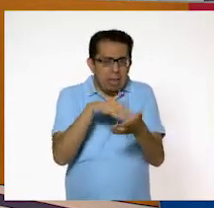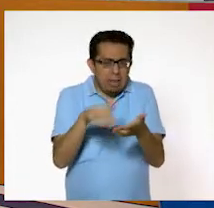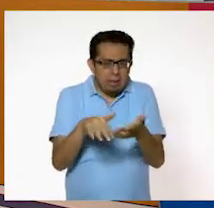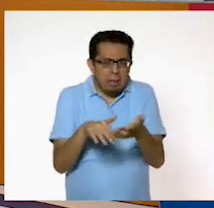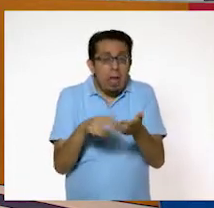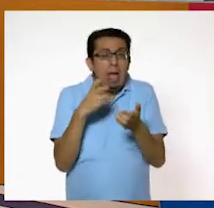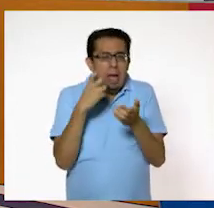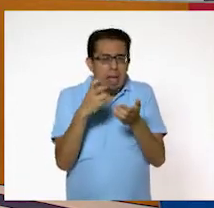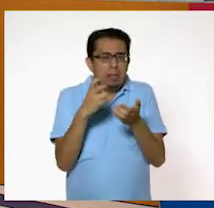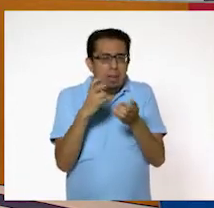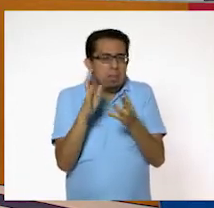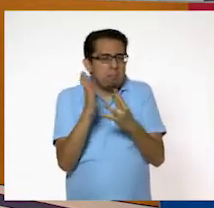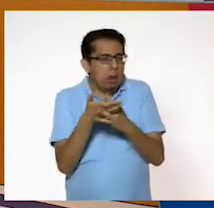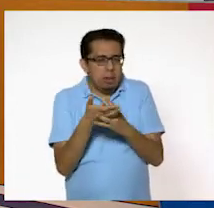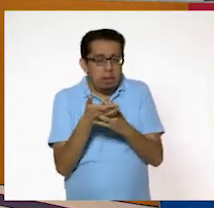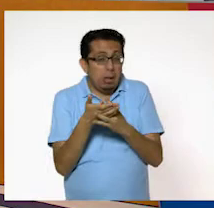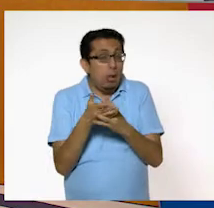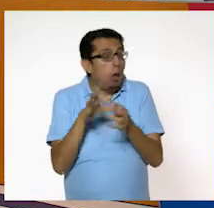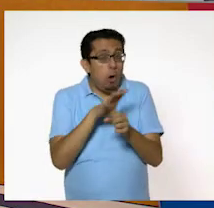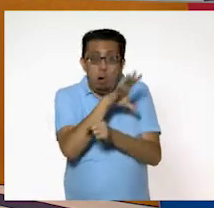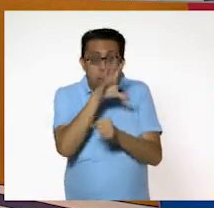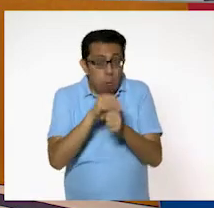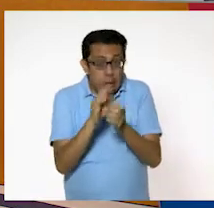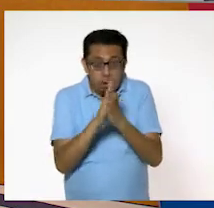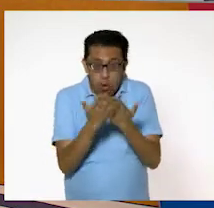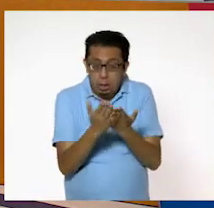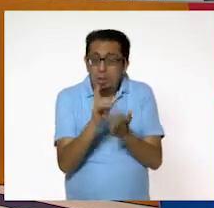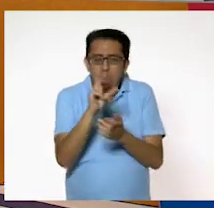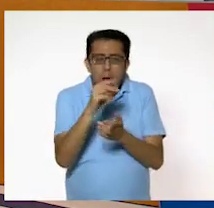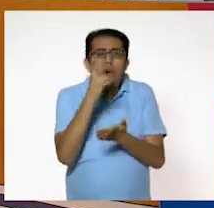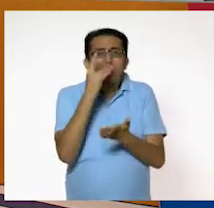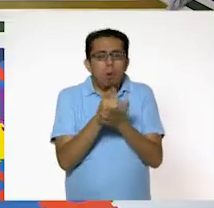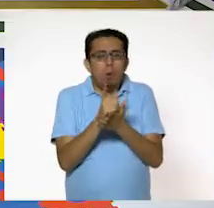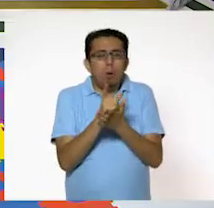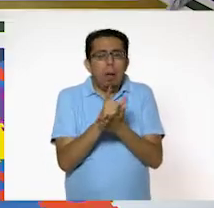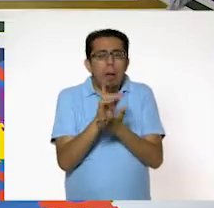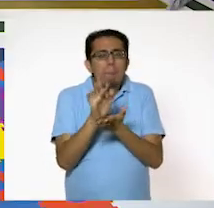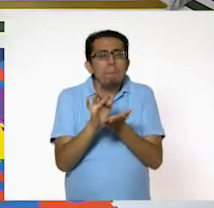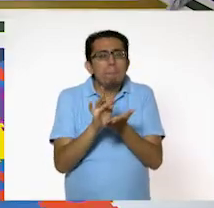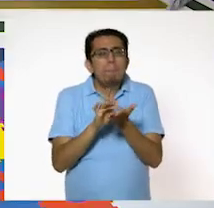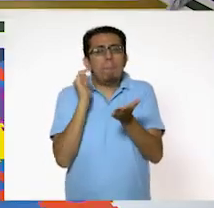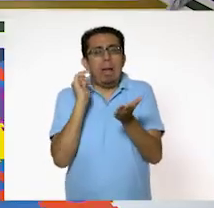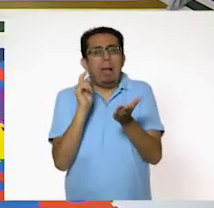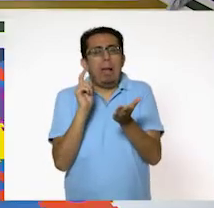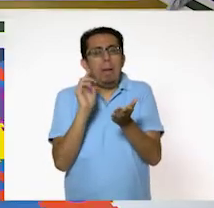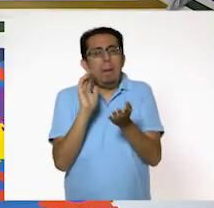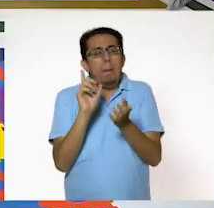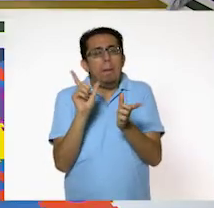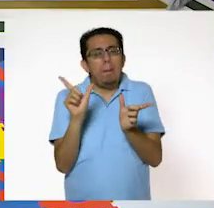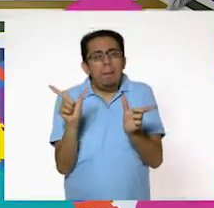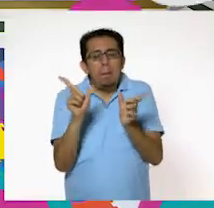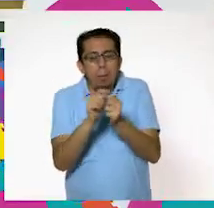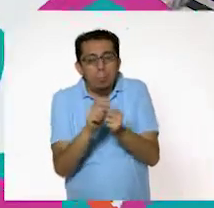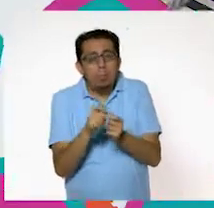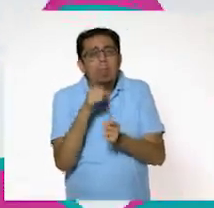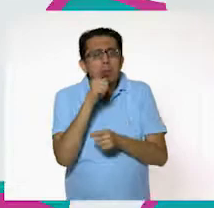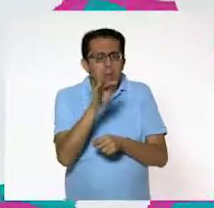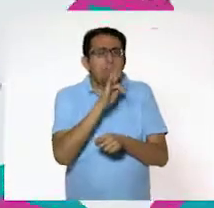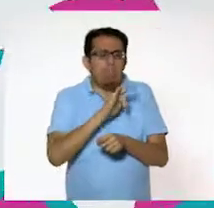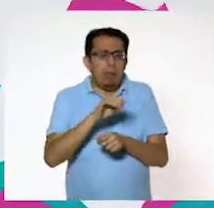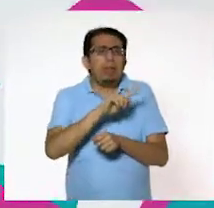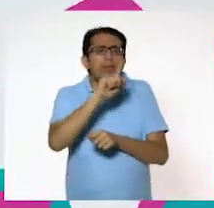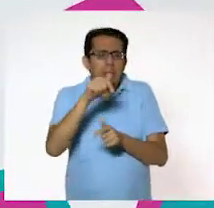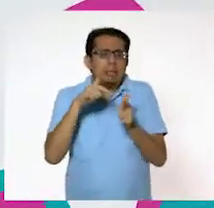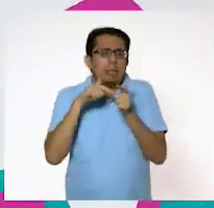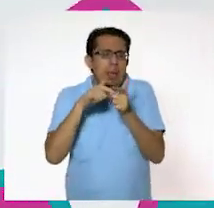parte, este fragmento, porque es un fragmento, es solamente un cachito de toda la historia, de esta historia, pues lo pueden continuar